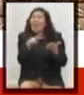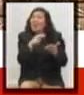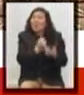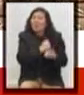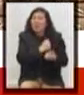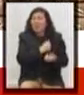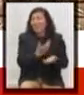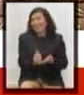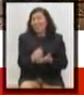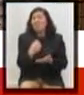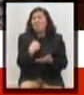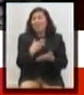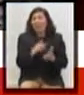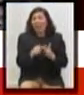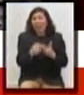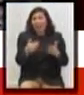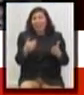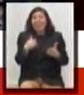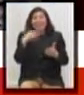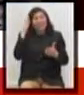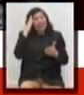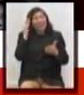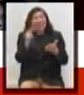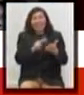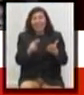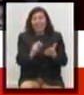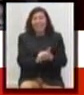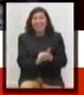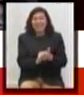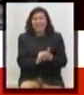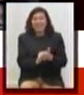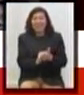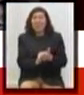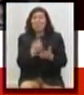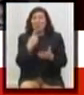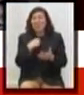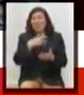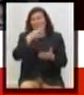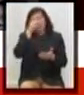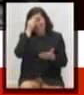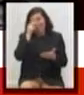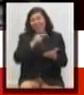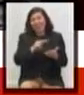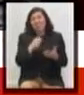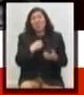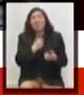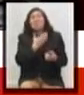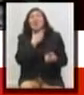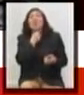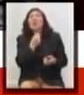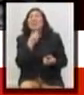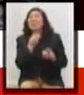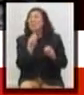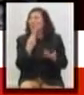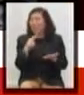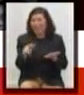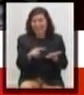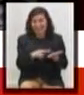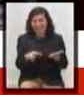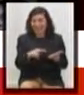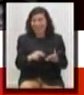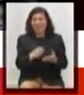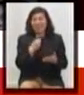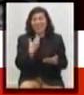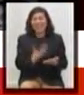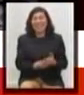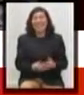Pues el amor me nació antes de saber leer. Por eso aprendí a leer, por amor a la lectura.